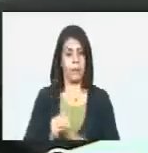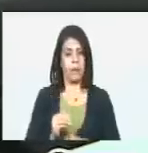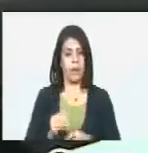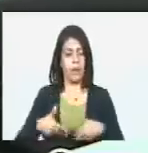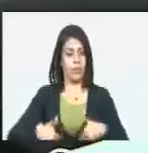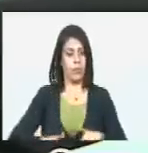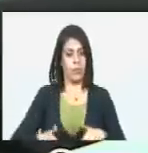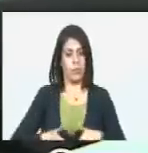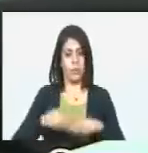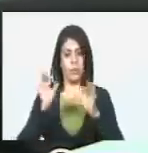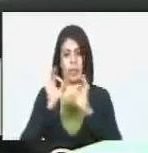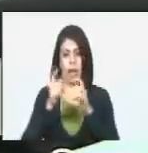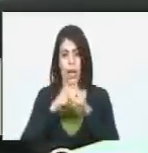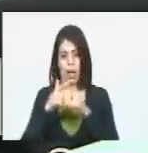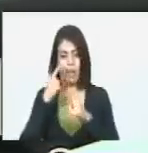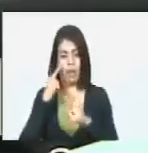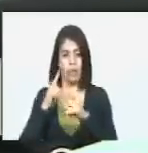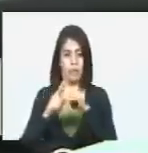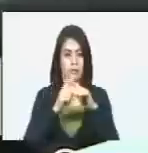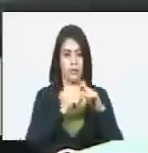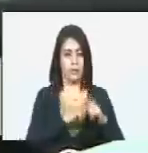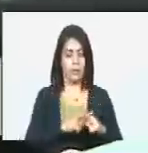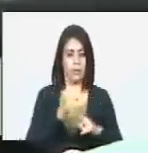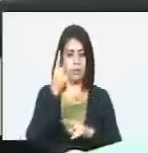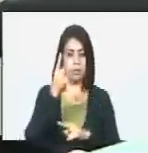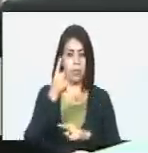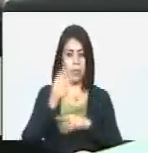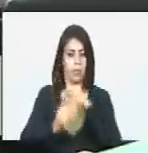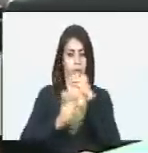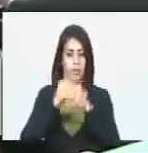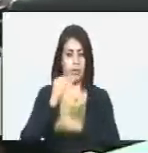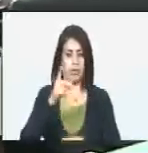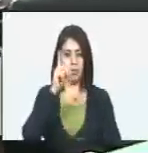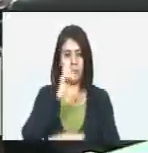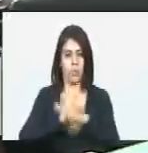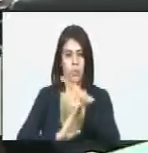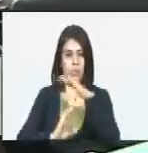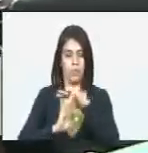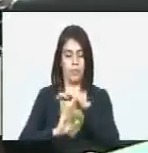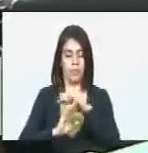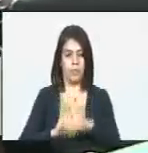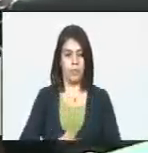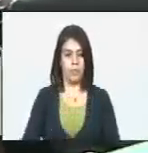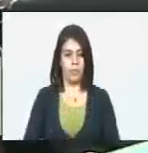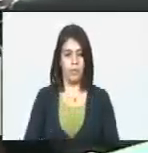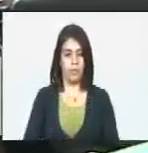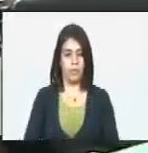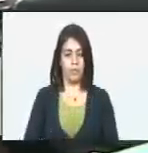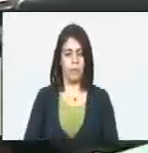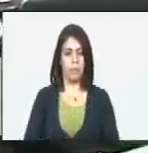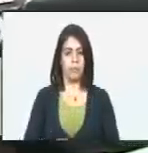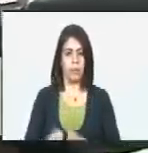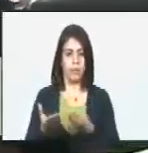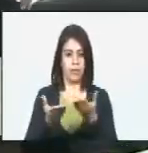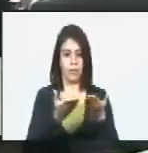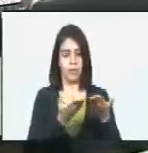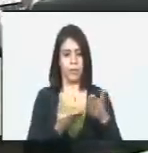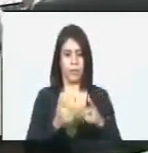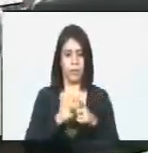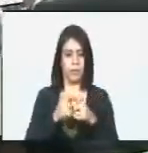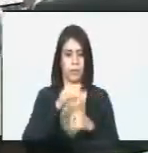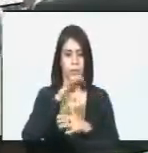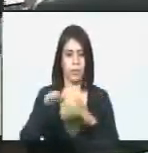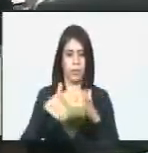ello, más bien primó en ella la humildad para transmitir los